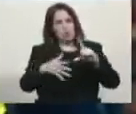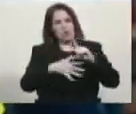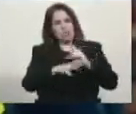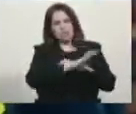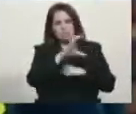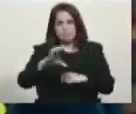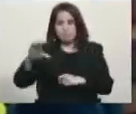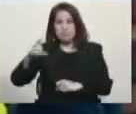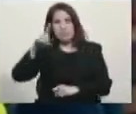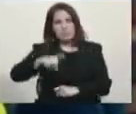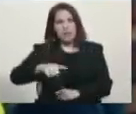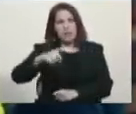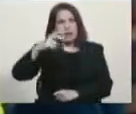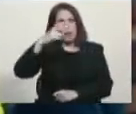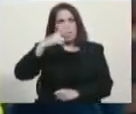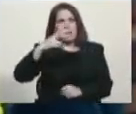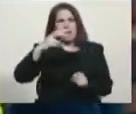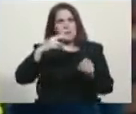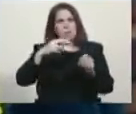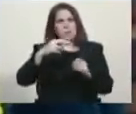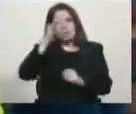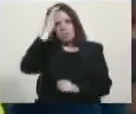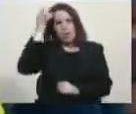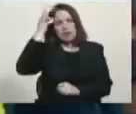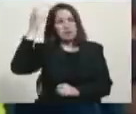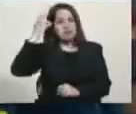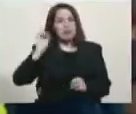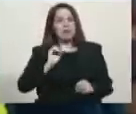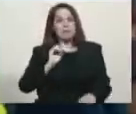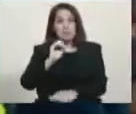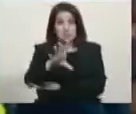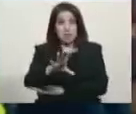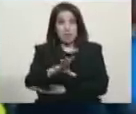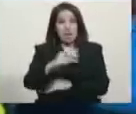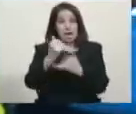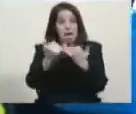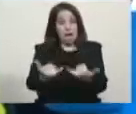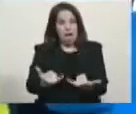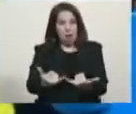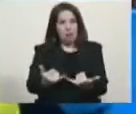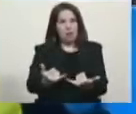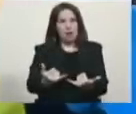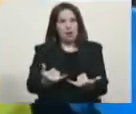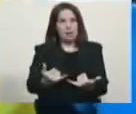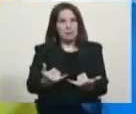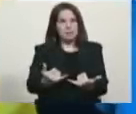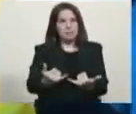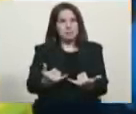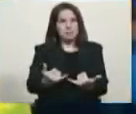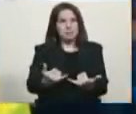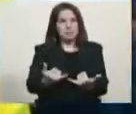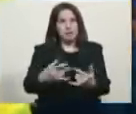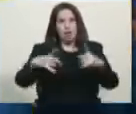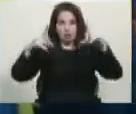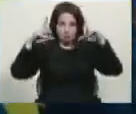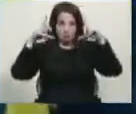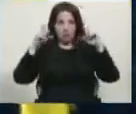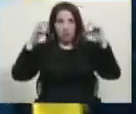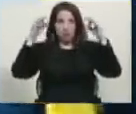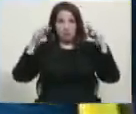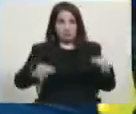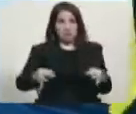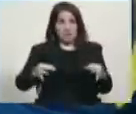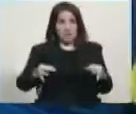de Palestina, es el mensaje. Procede el jefe de Estado venezolano a la fotografía